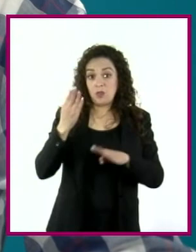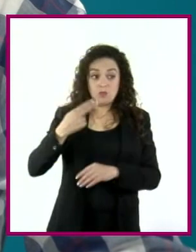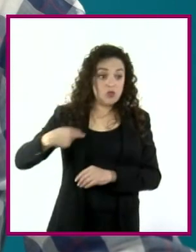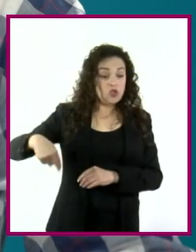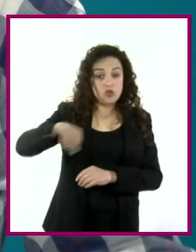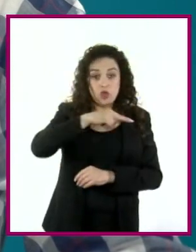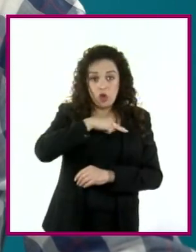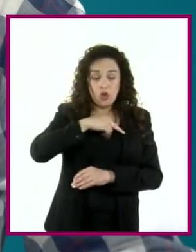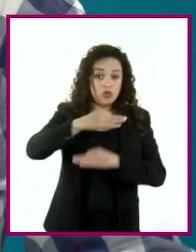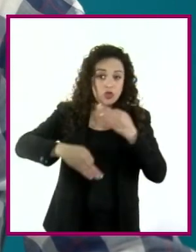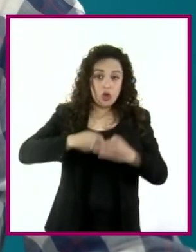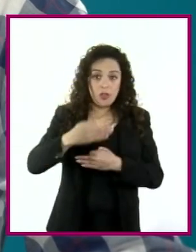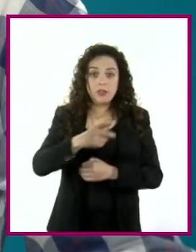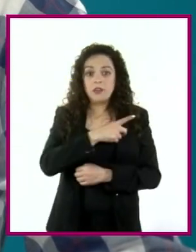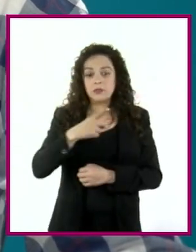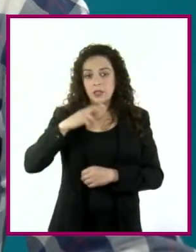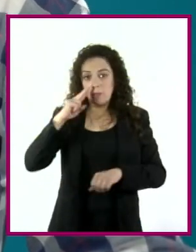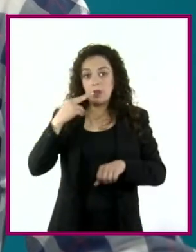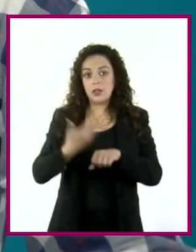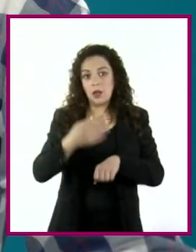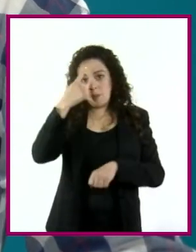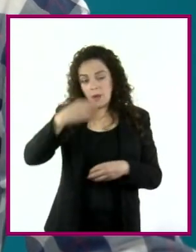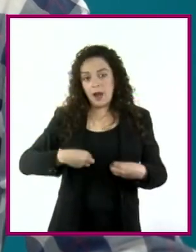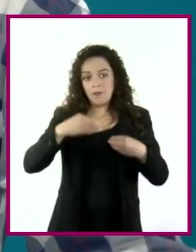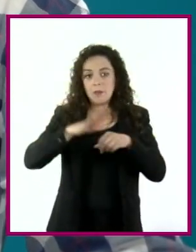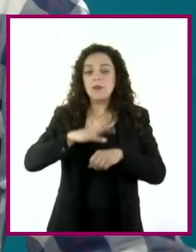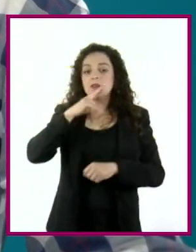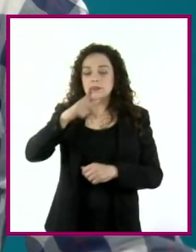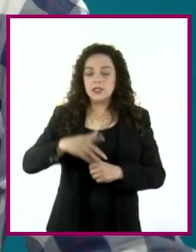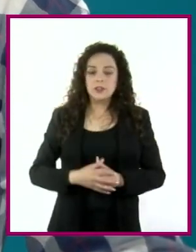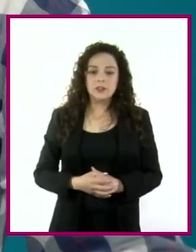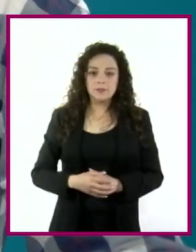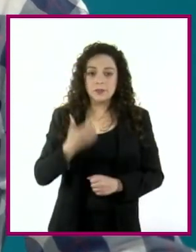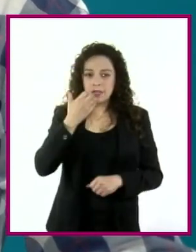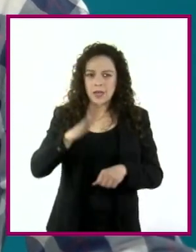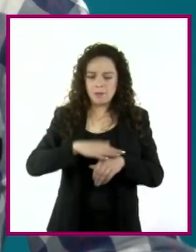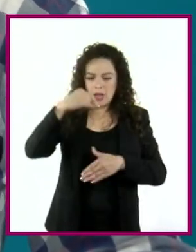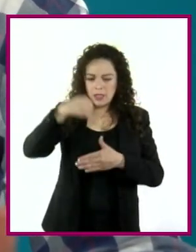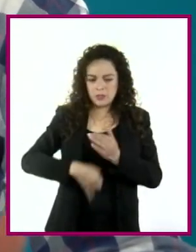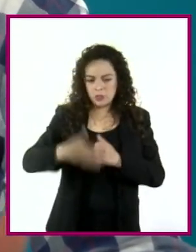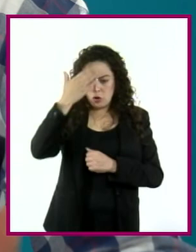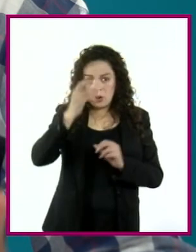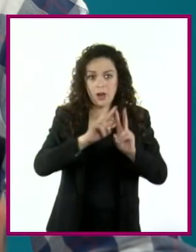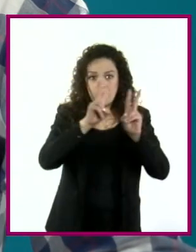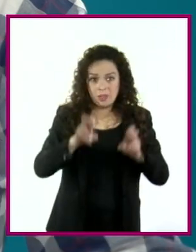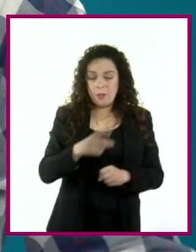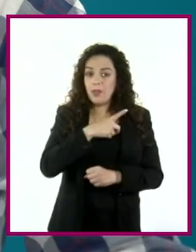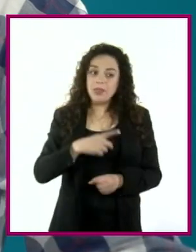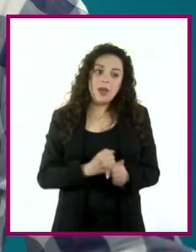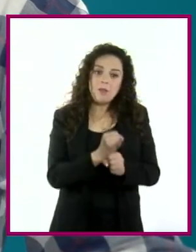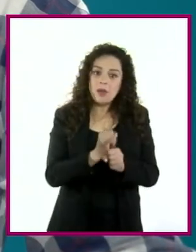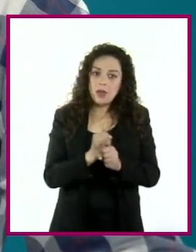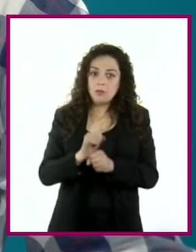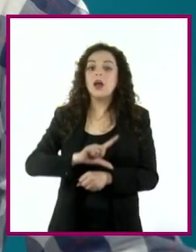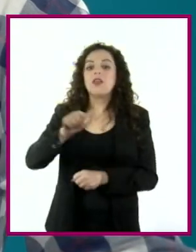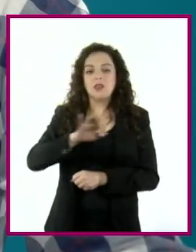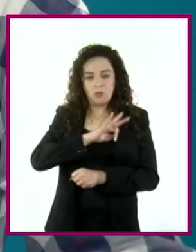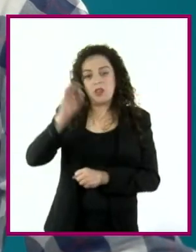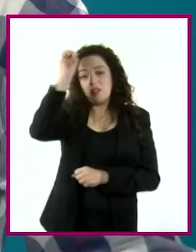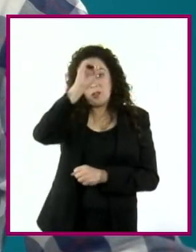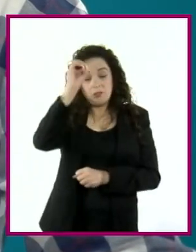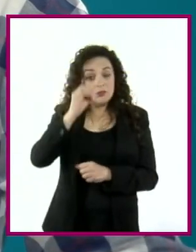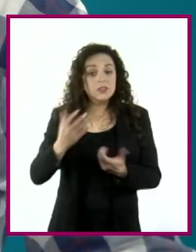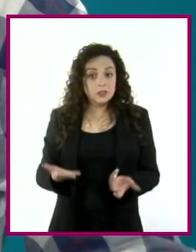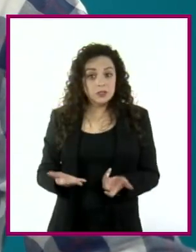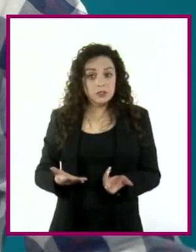todos podemos hacer un lugar mejor. Si queremos conocer más profundamente un tema, investiguemos para poder opinar. La mejor